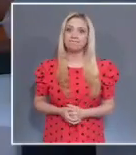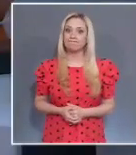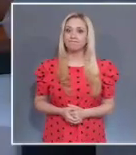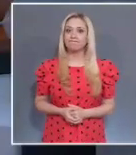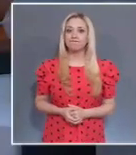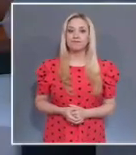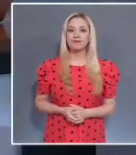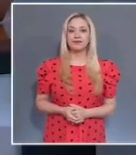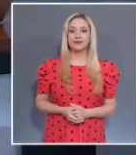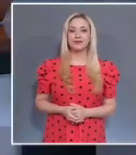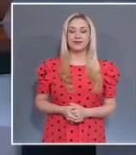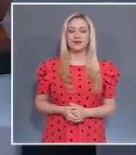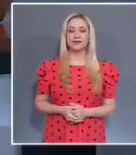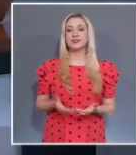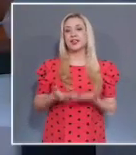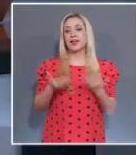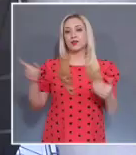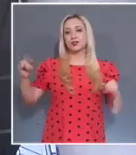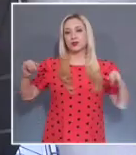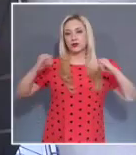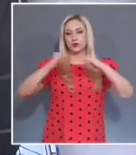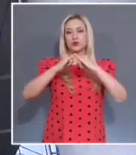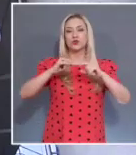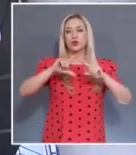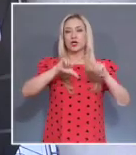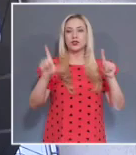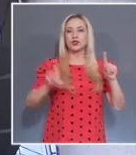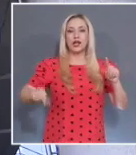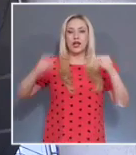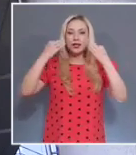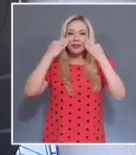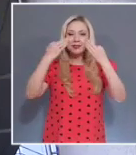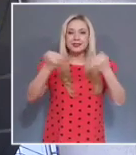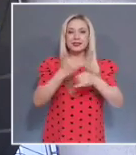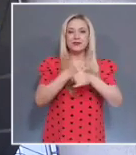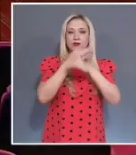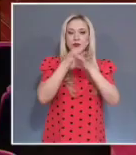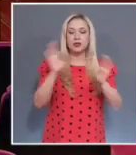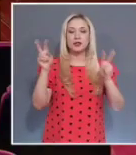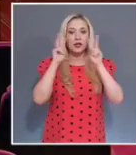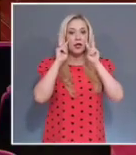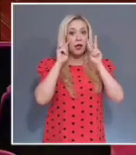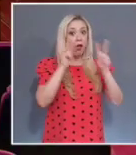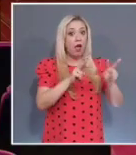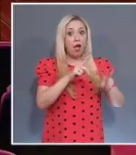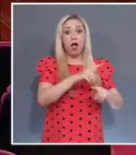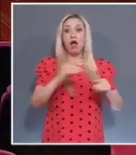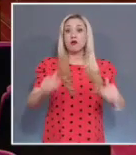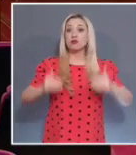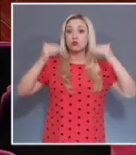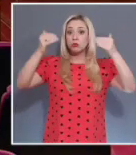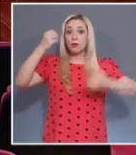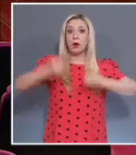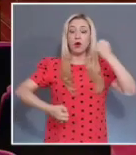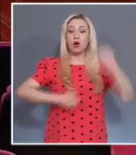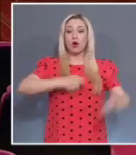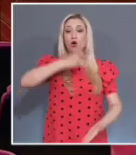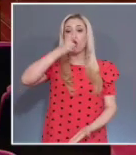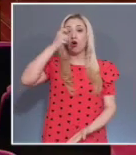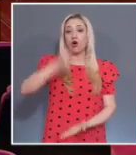Y el INAI reconoció este fallo de la Suprema Corte que declaró la invalidez del acuerdo que declaraba de